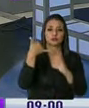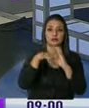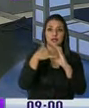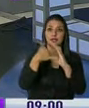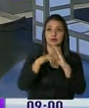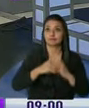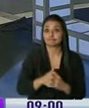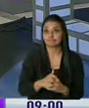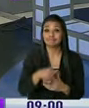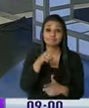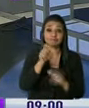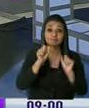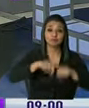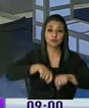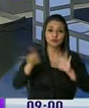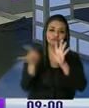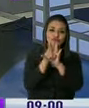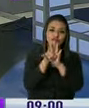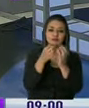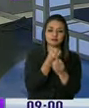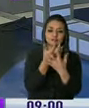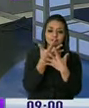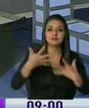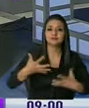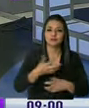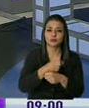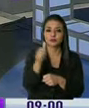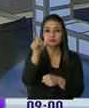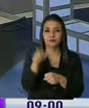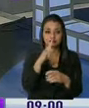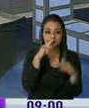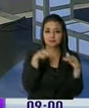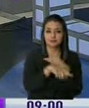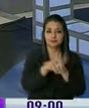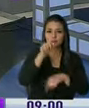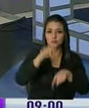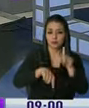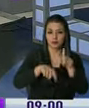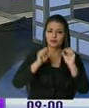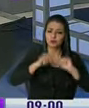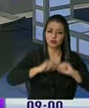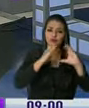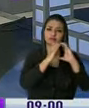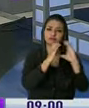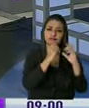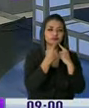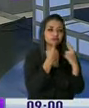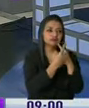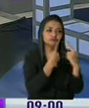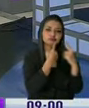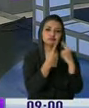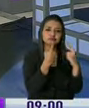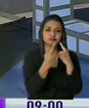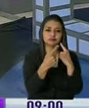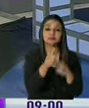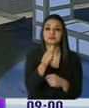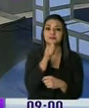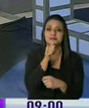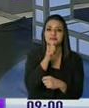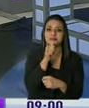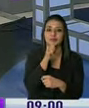pronunciación correcta para que usted tenga la información segura, nadie le pueda fisgonear y pueda tener conversaciones con el sigilo que tanto